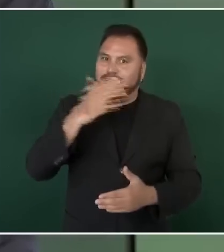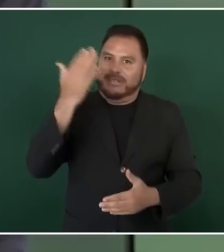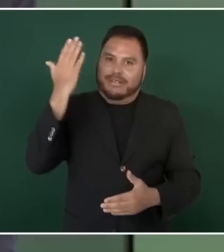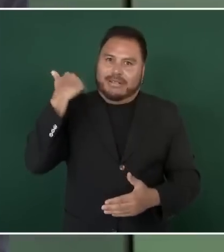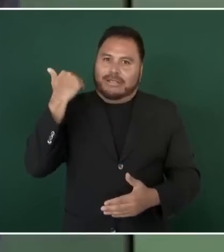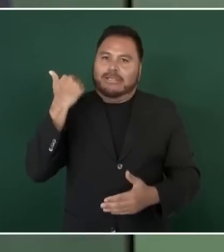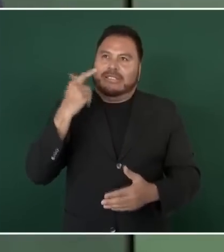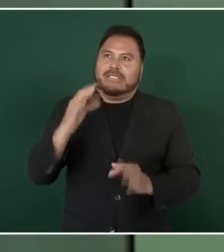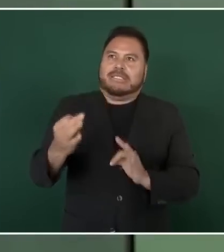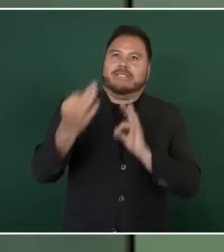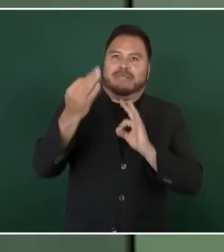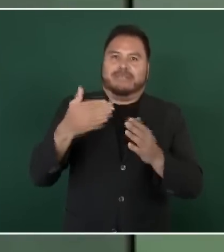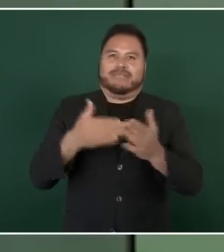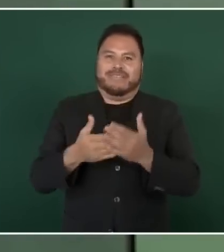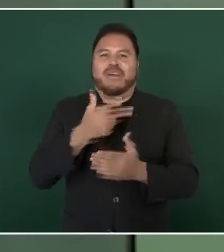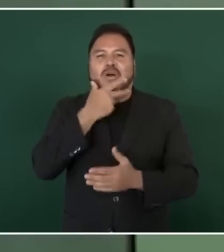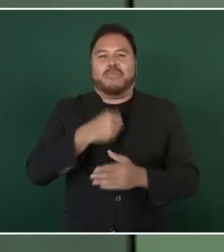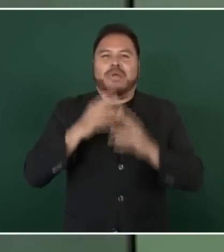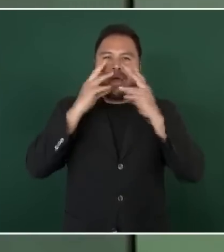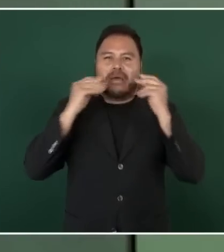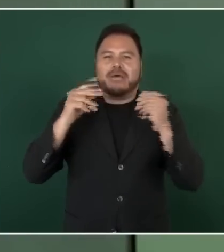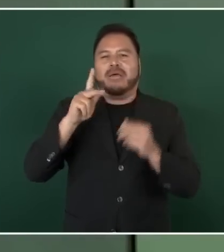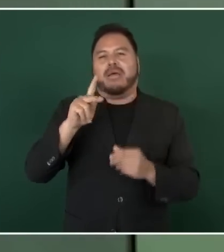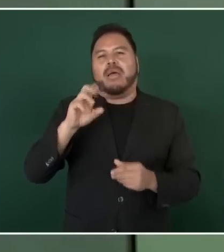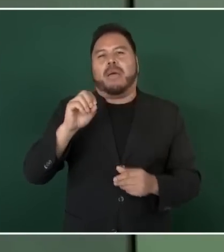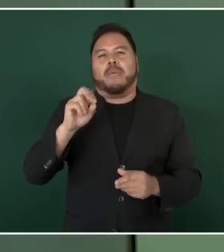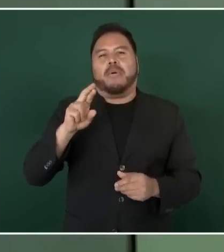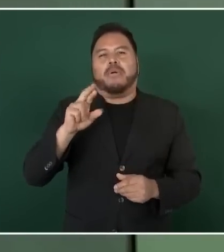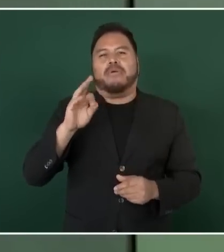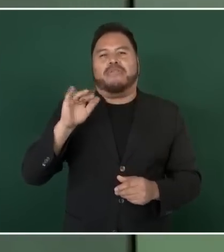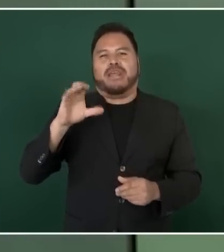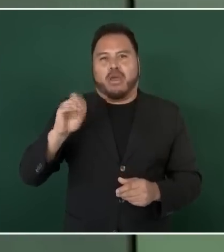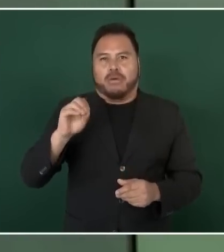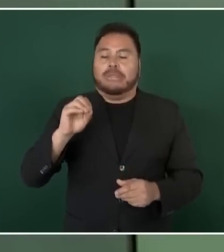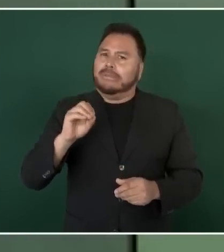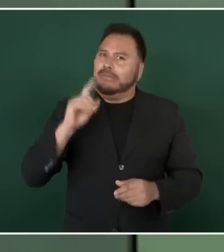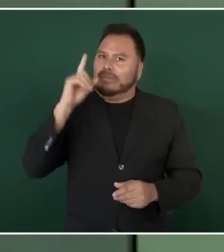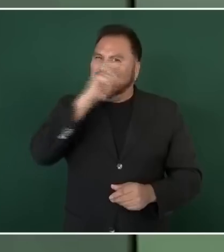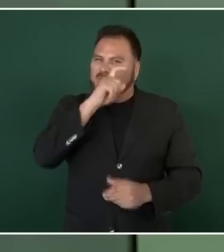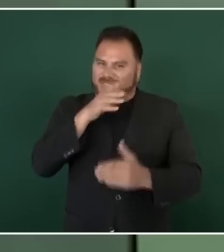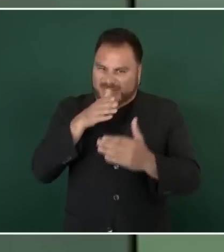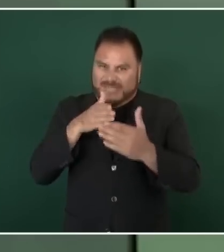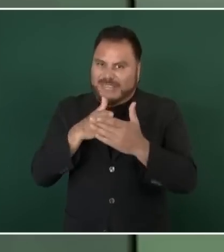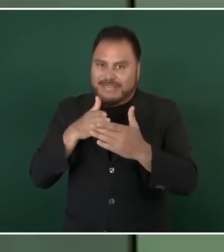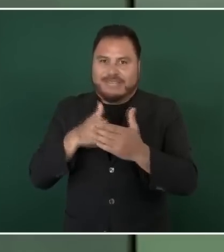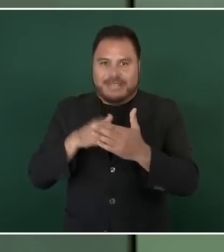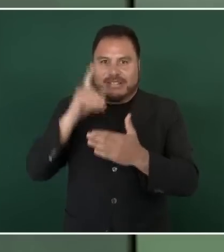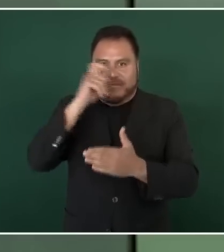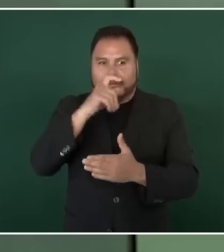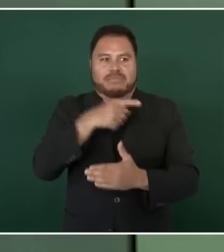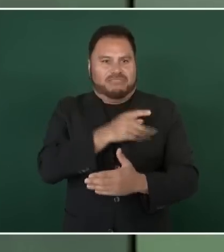pervertido como el de Porfirio Díaz para construir una república